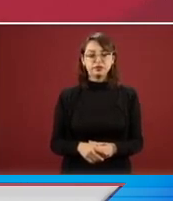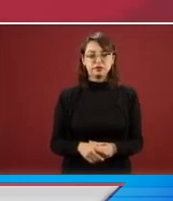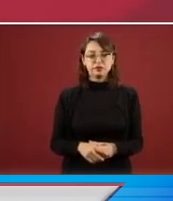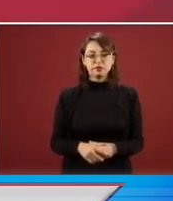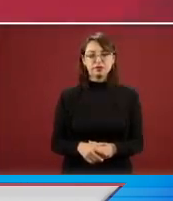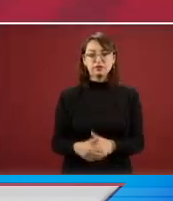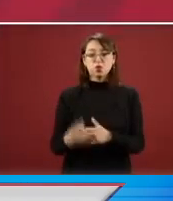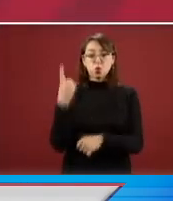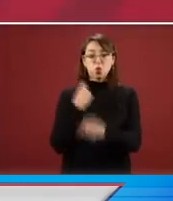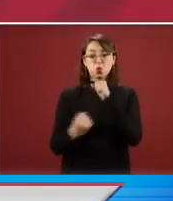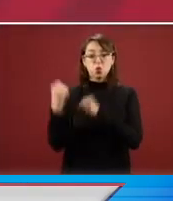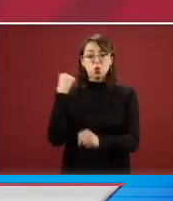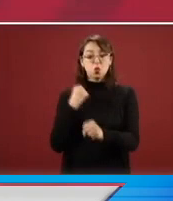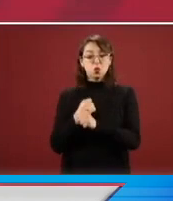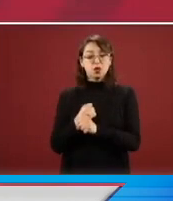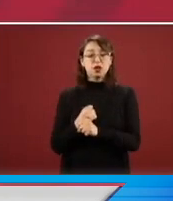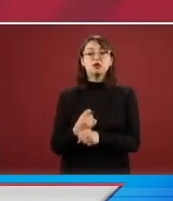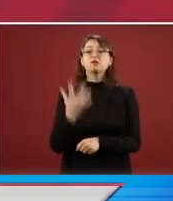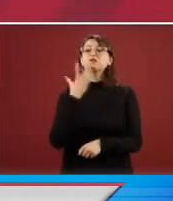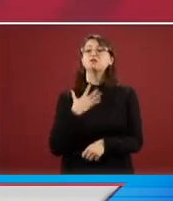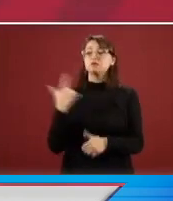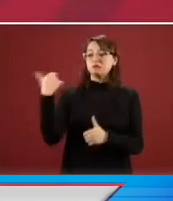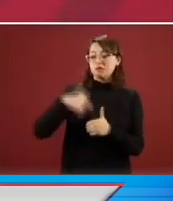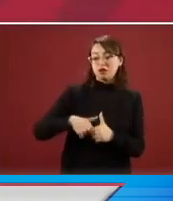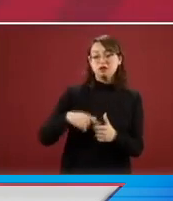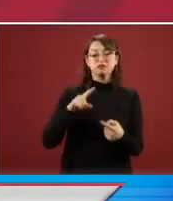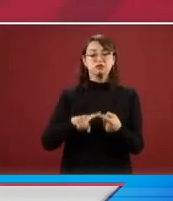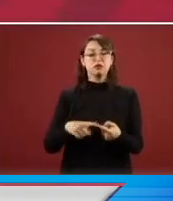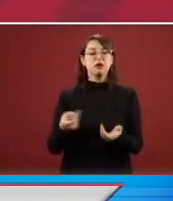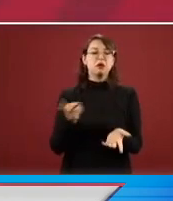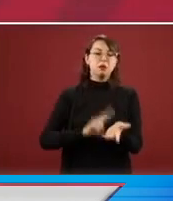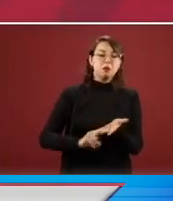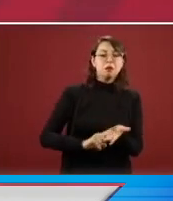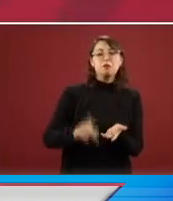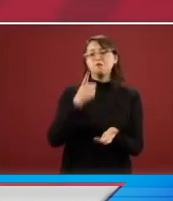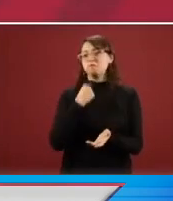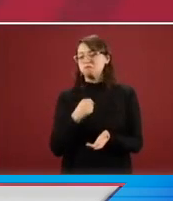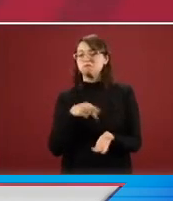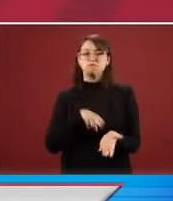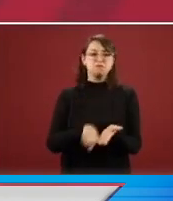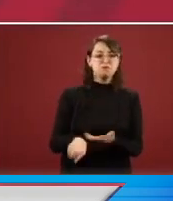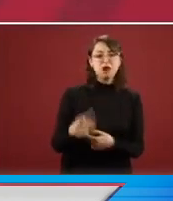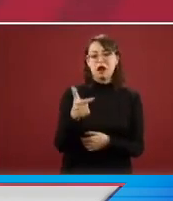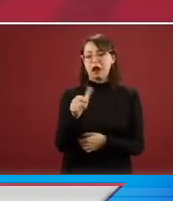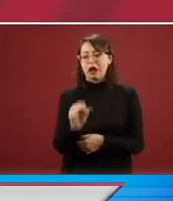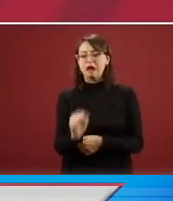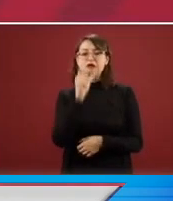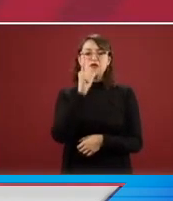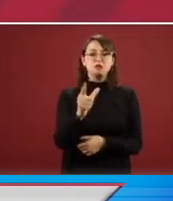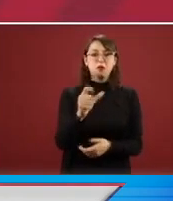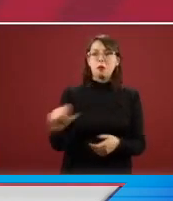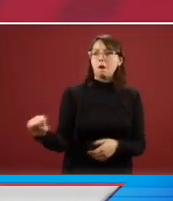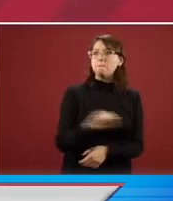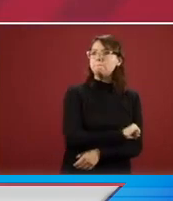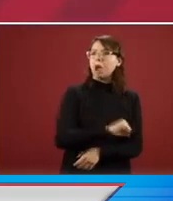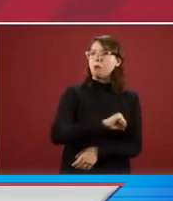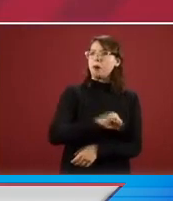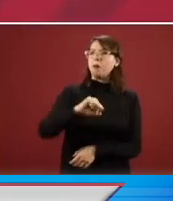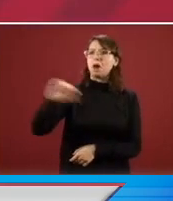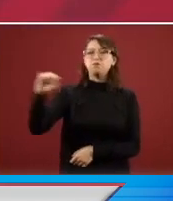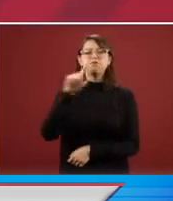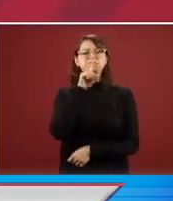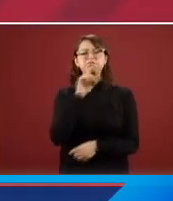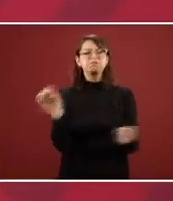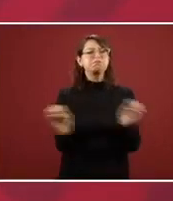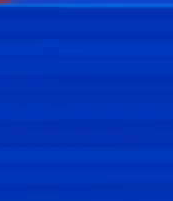pone al servicio de los demás. El poder emana del pueblo. El poder es pueblo y la base de todo será la familia como núcleo impulsador de las acciones